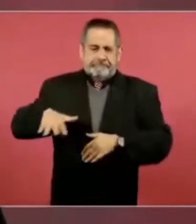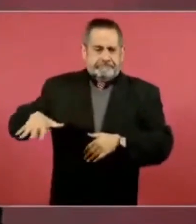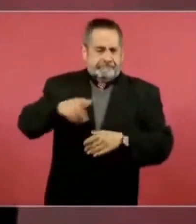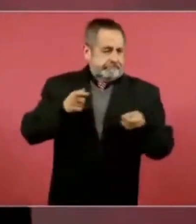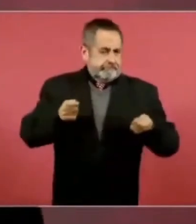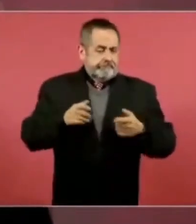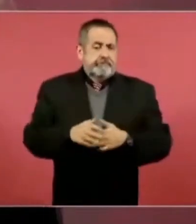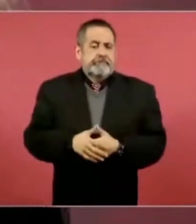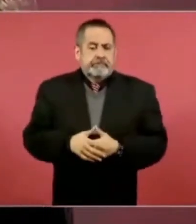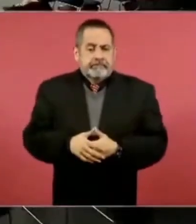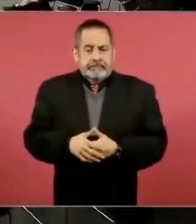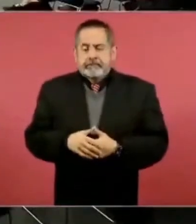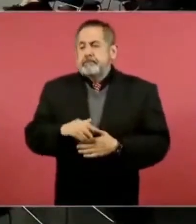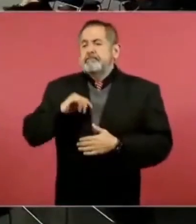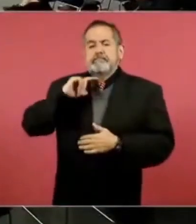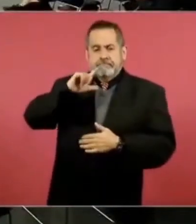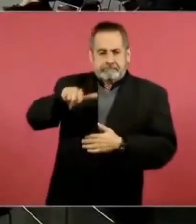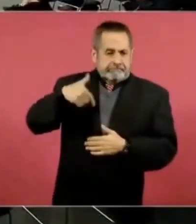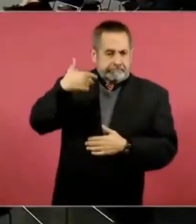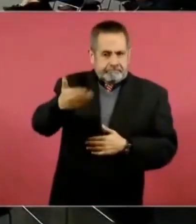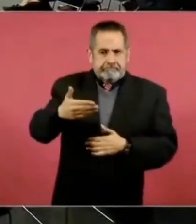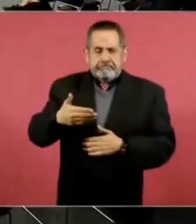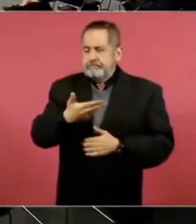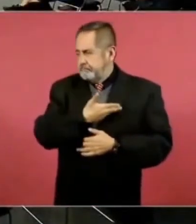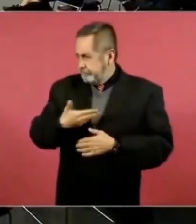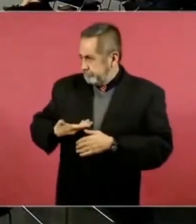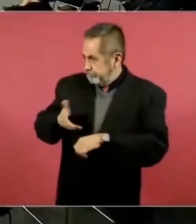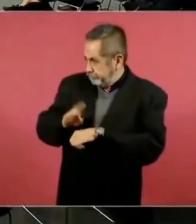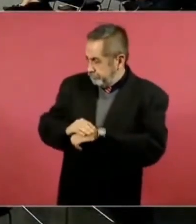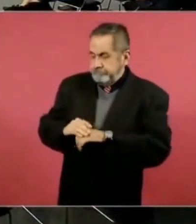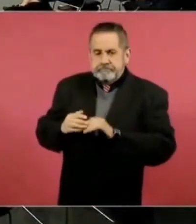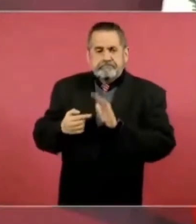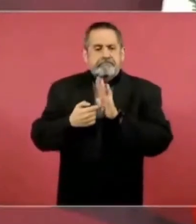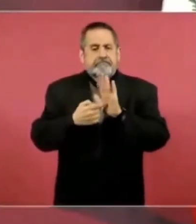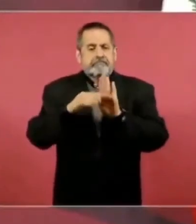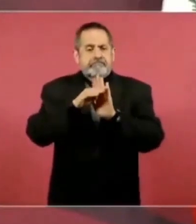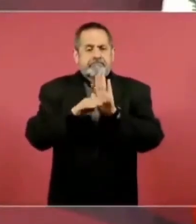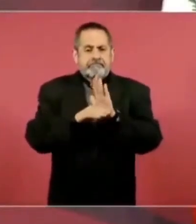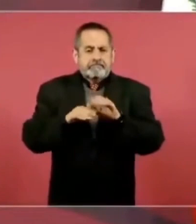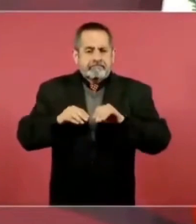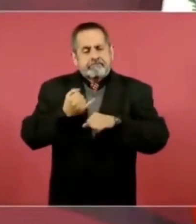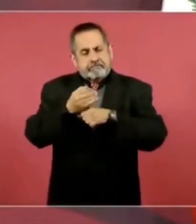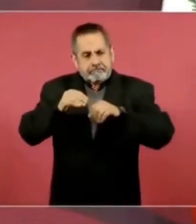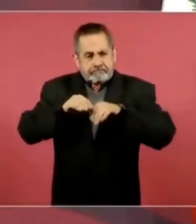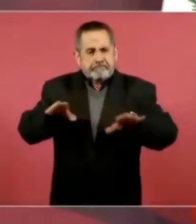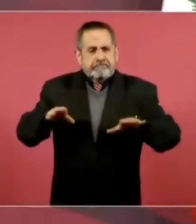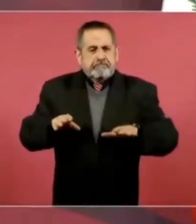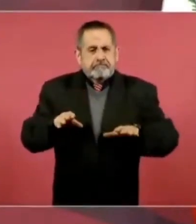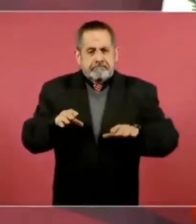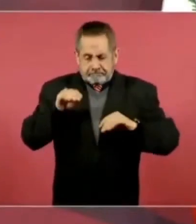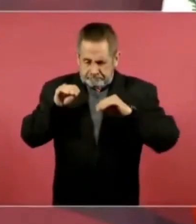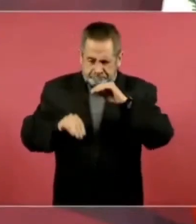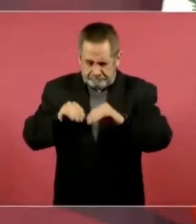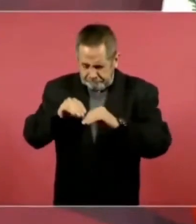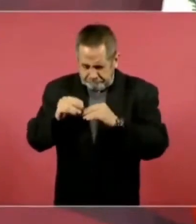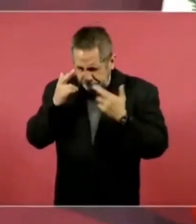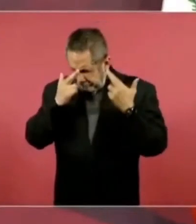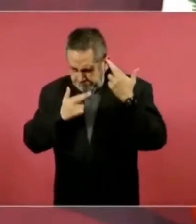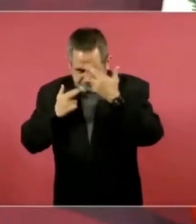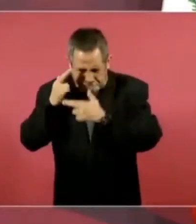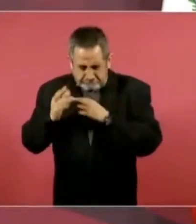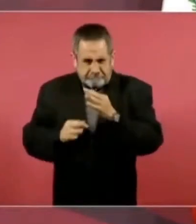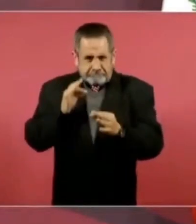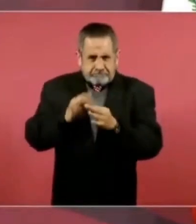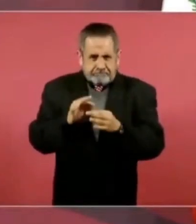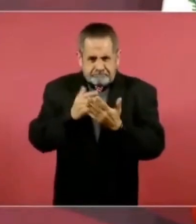su momento, señor presidente, si nos permite, quiero que nada más informar que se está haciendo una revisión efectivamente